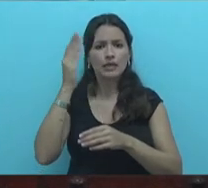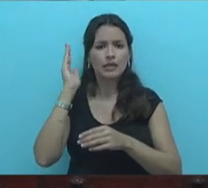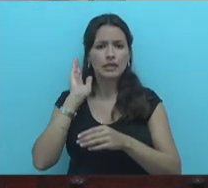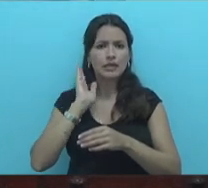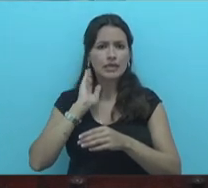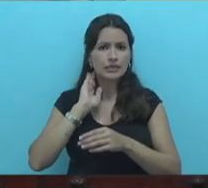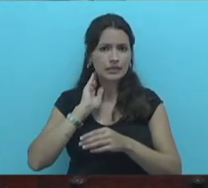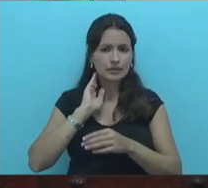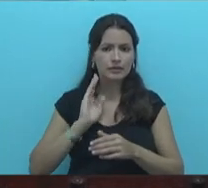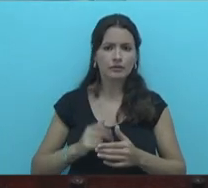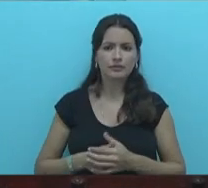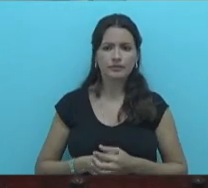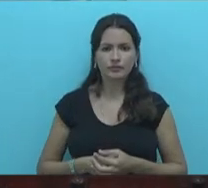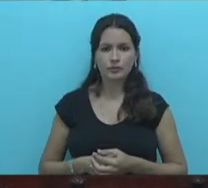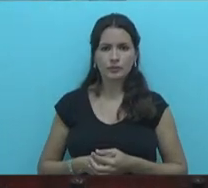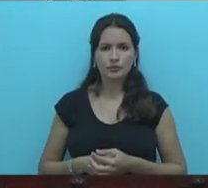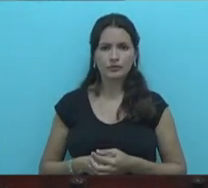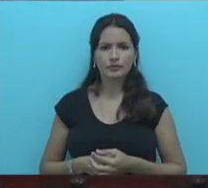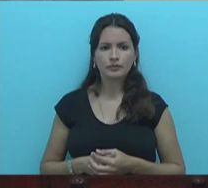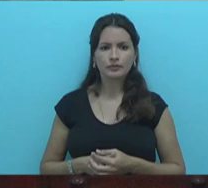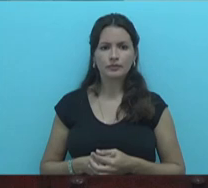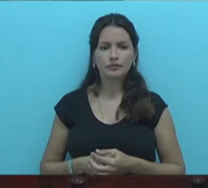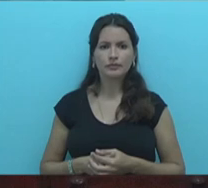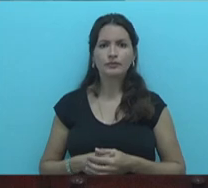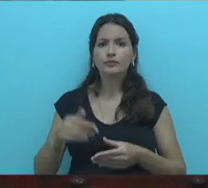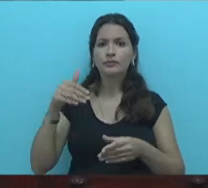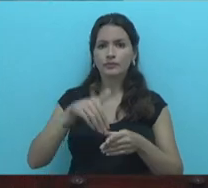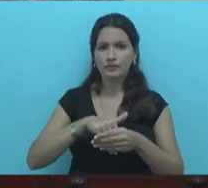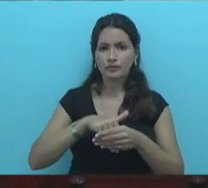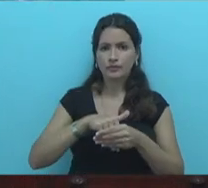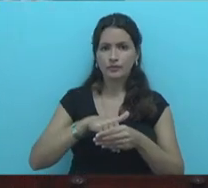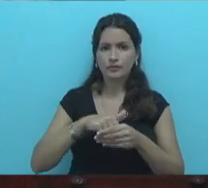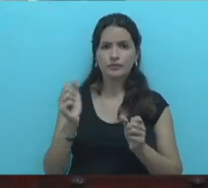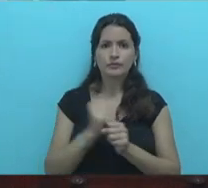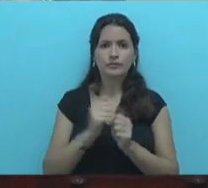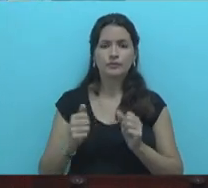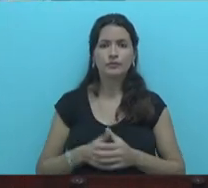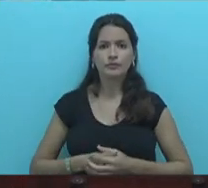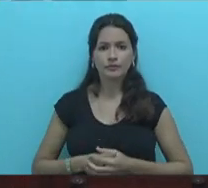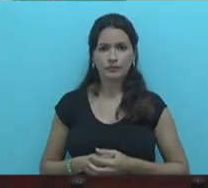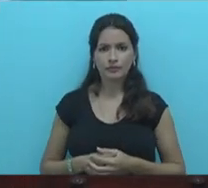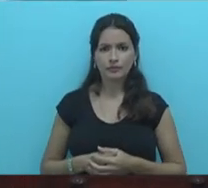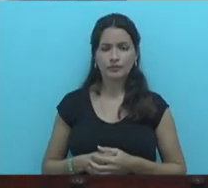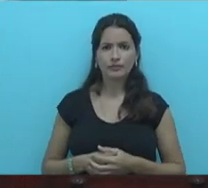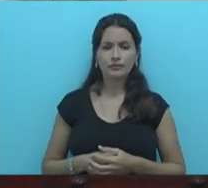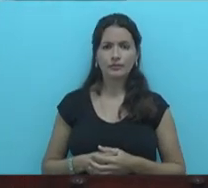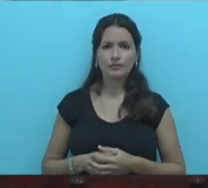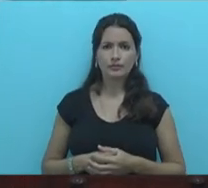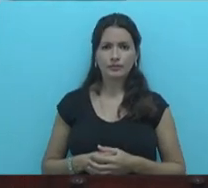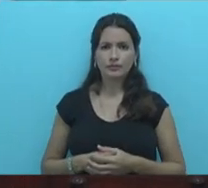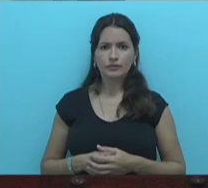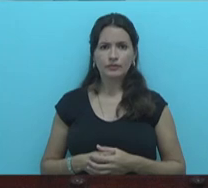a la titularidad de los cargos en el primer llamado. En la votación el proyecto, aprobado. Diputado del Frade, tiene usted la